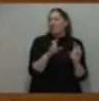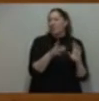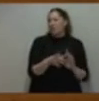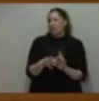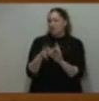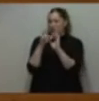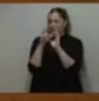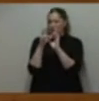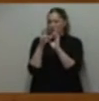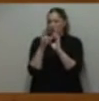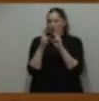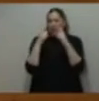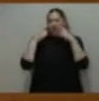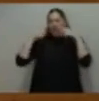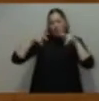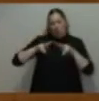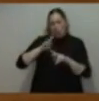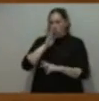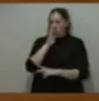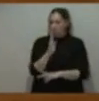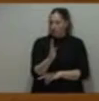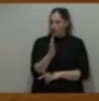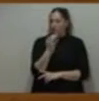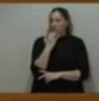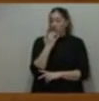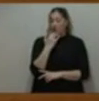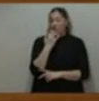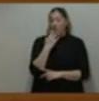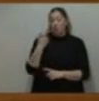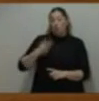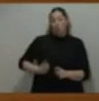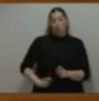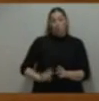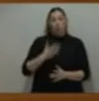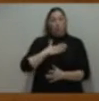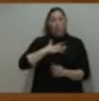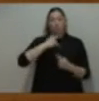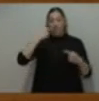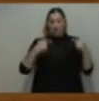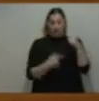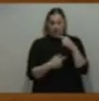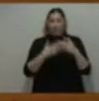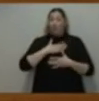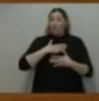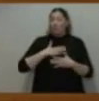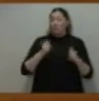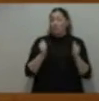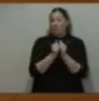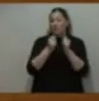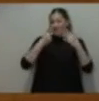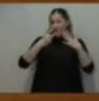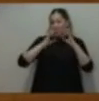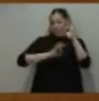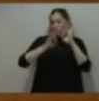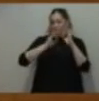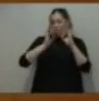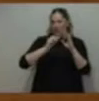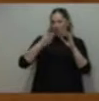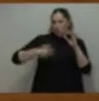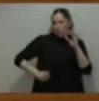o está reconocida de forma directa, como es la brecha salarial. Las mujeres ingresamos un 27% menos que los hombres por el